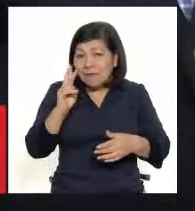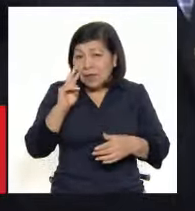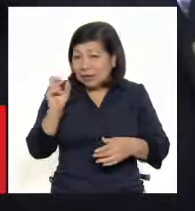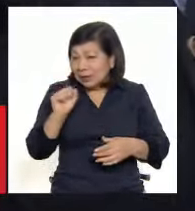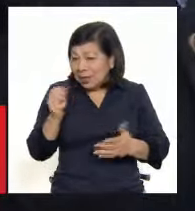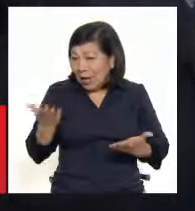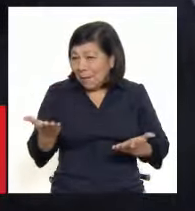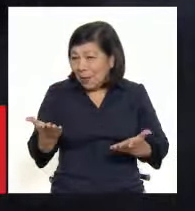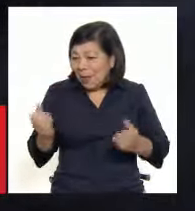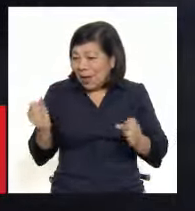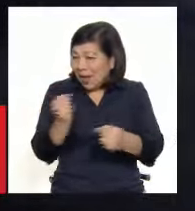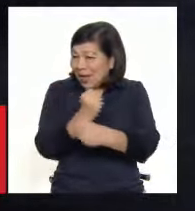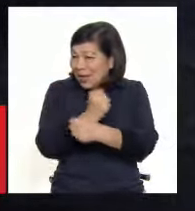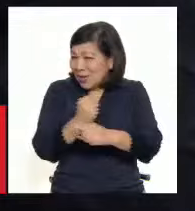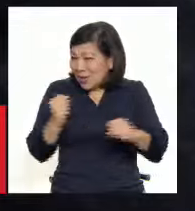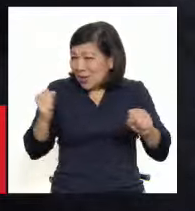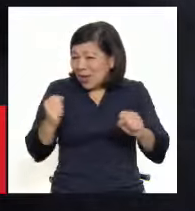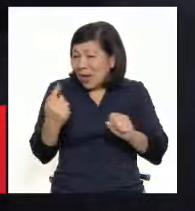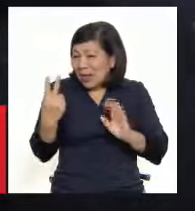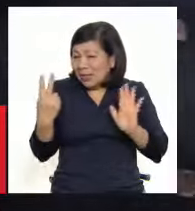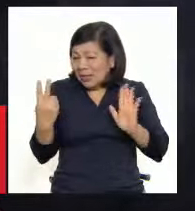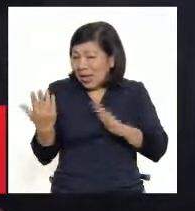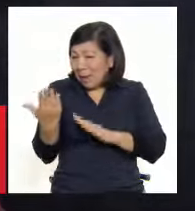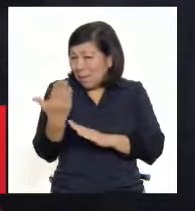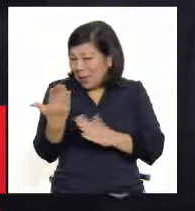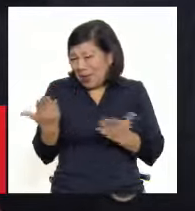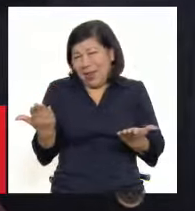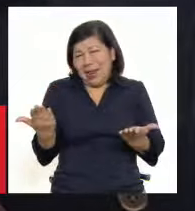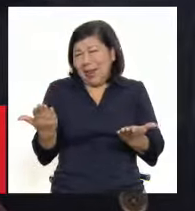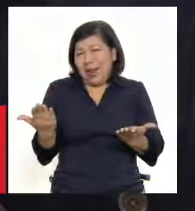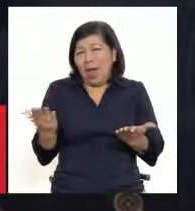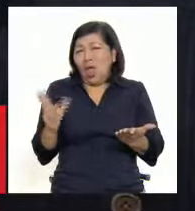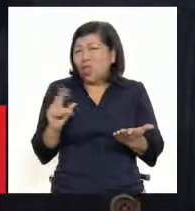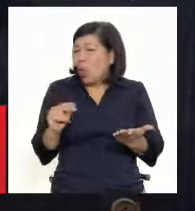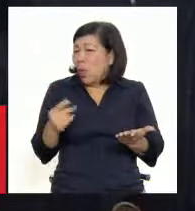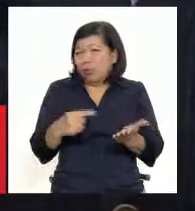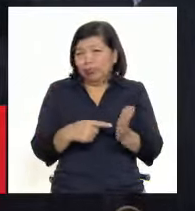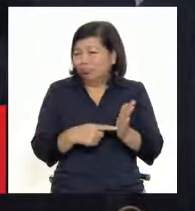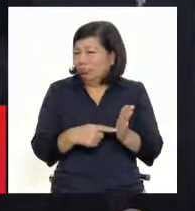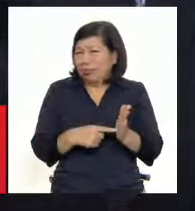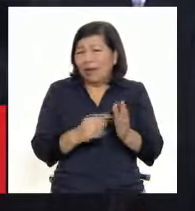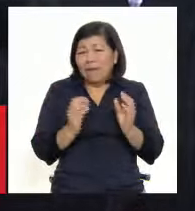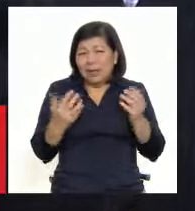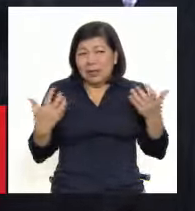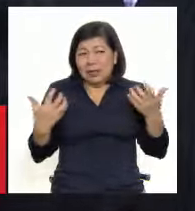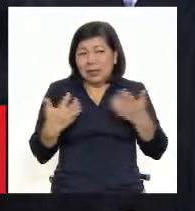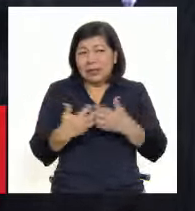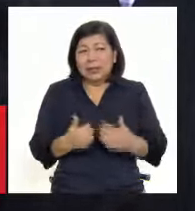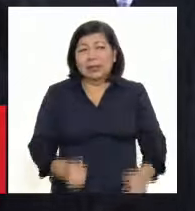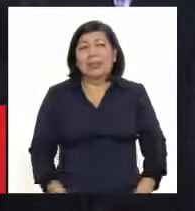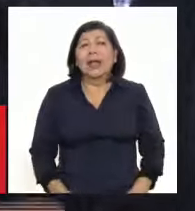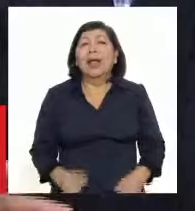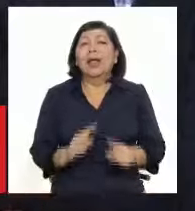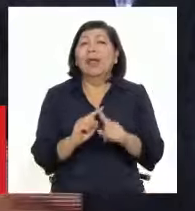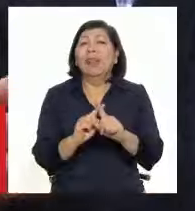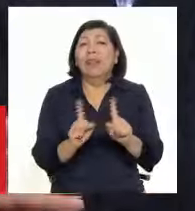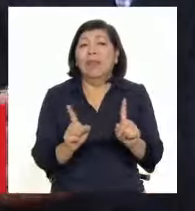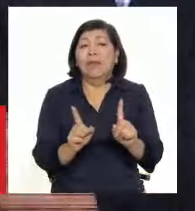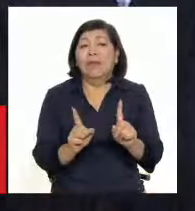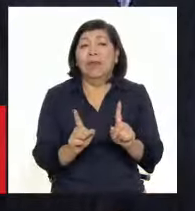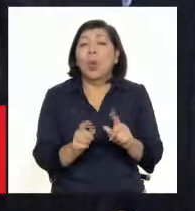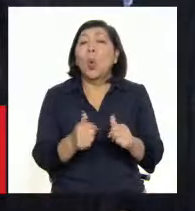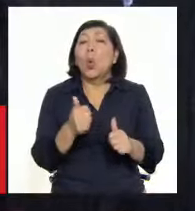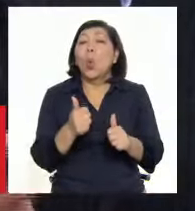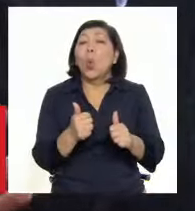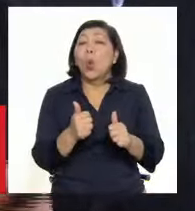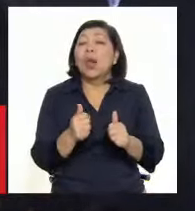y sábado. Es imposible que el domingo a las 7 de la mañana se haga algo que no está previamente coordinado. Es distinto allá cuáles